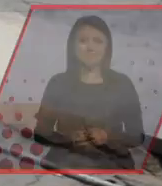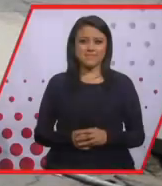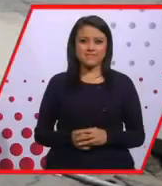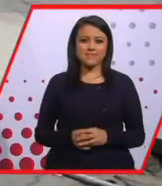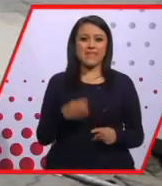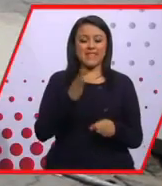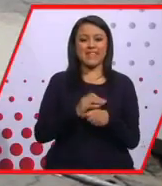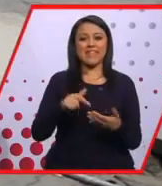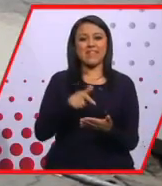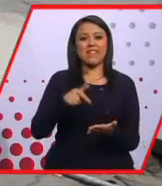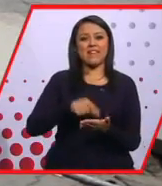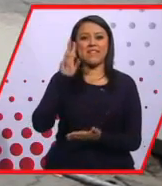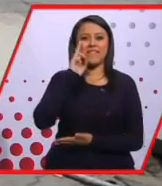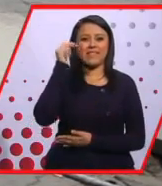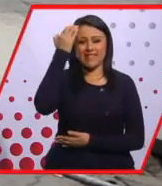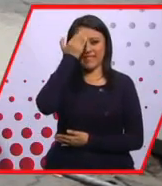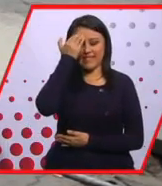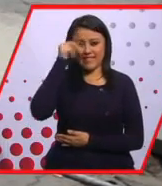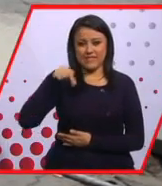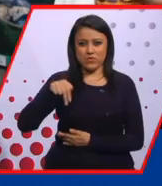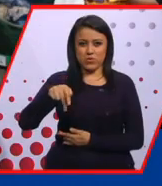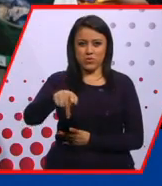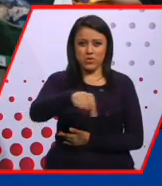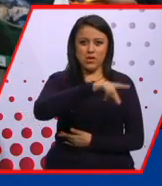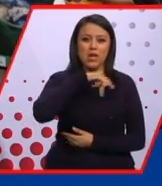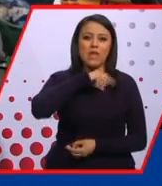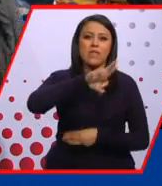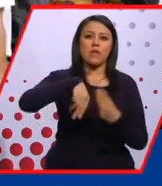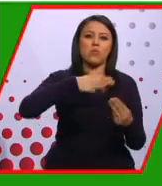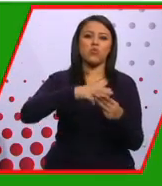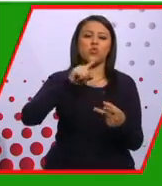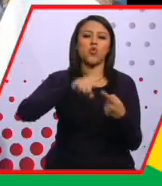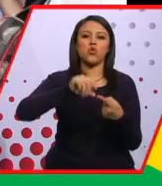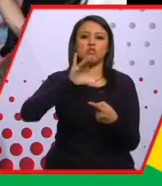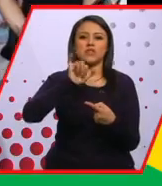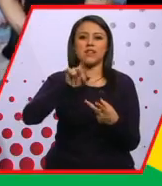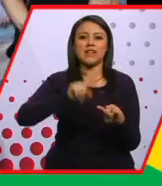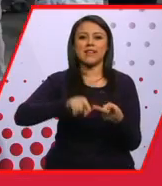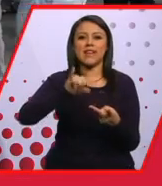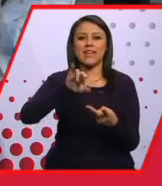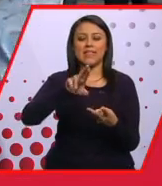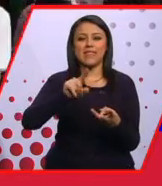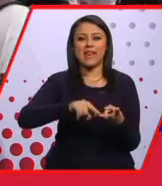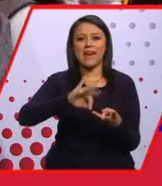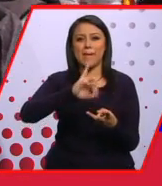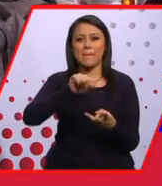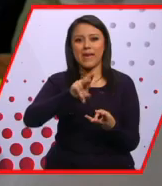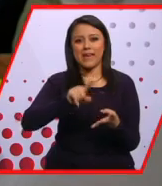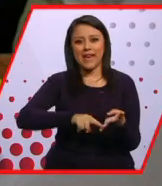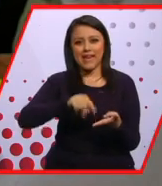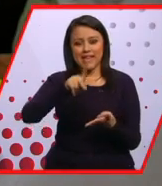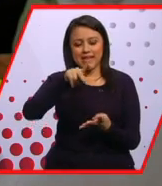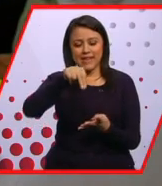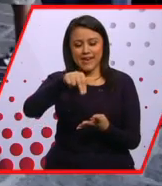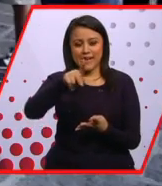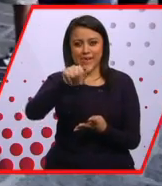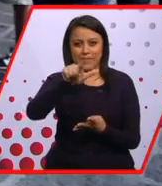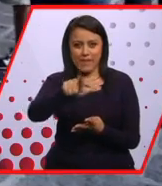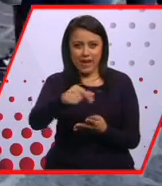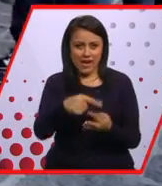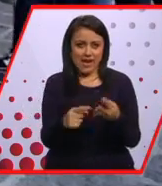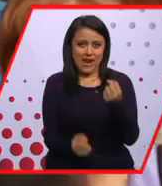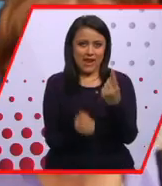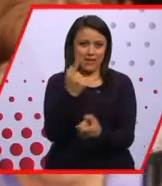En esta ocasión anduve de pata de perro por todo el mundo. Costa Rica, India, Jamaica, Filipinas, Nepal, solo son unos de